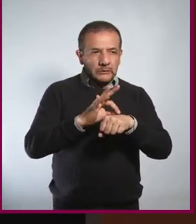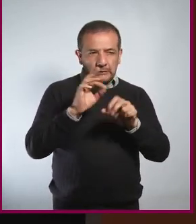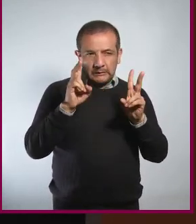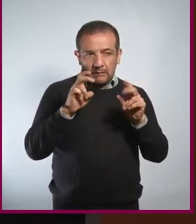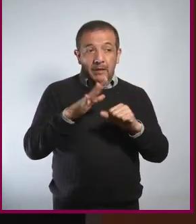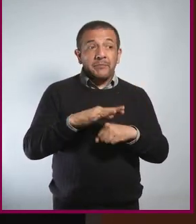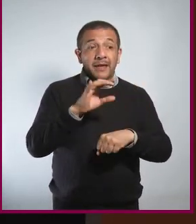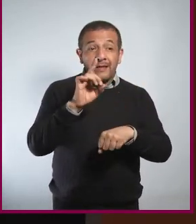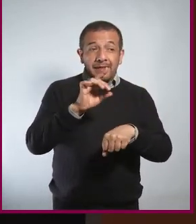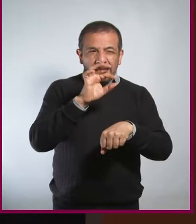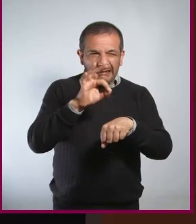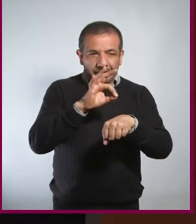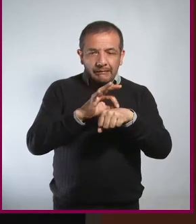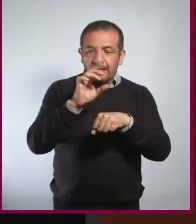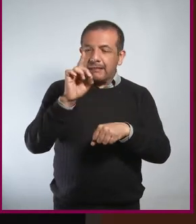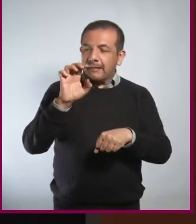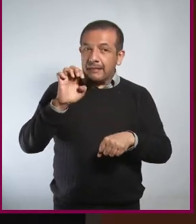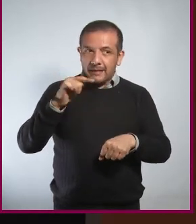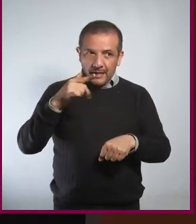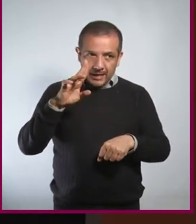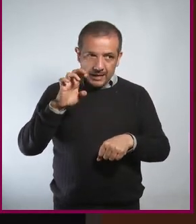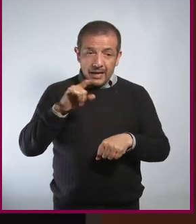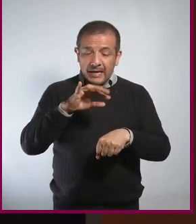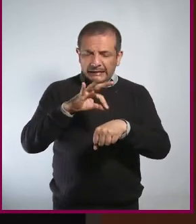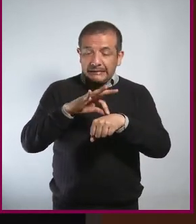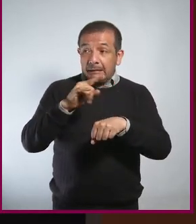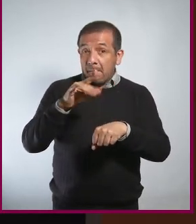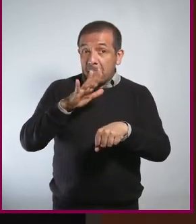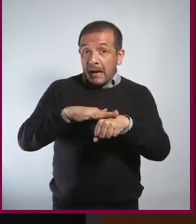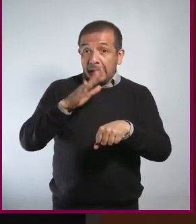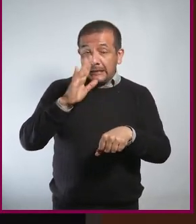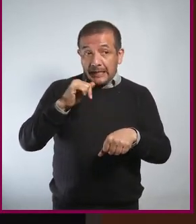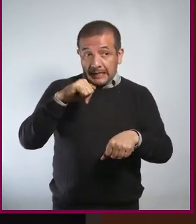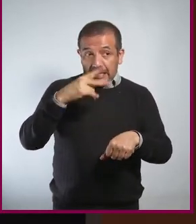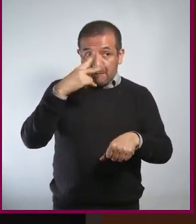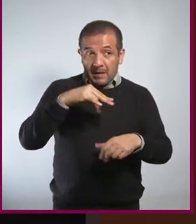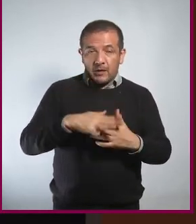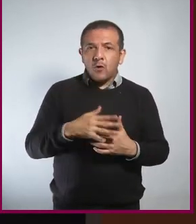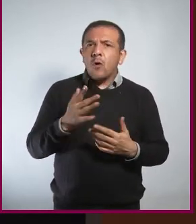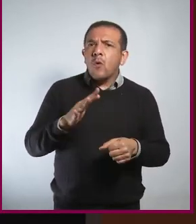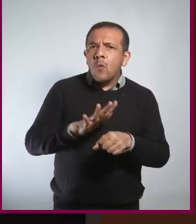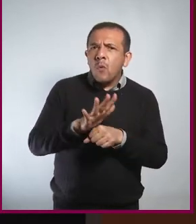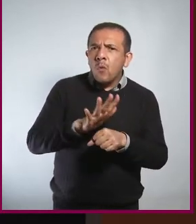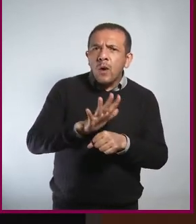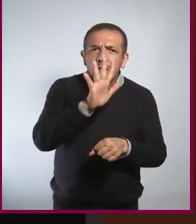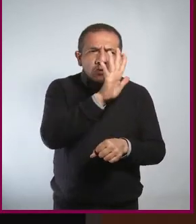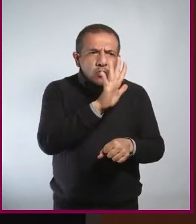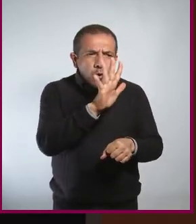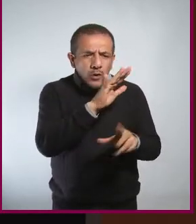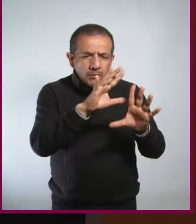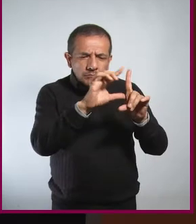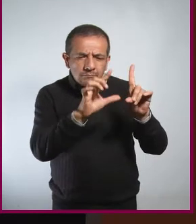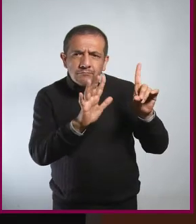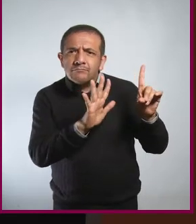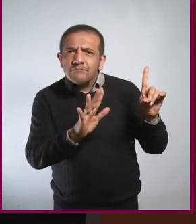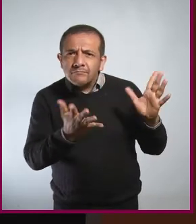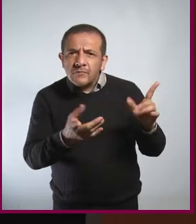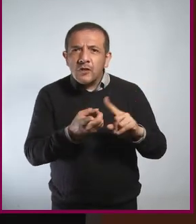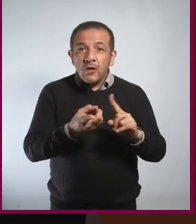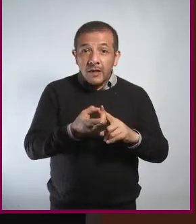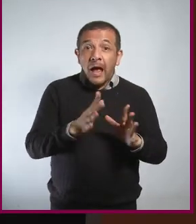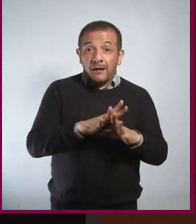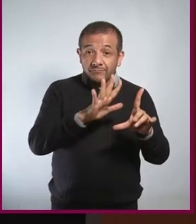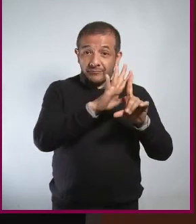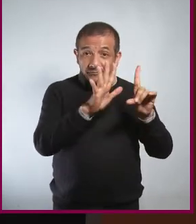de estas dengue por mucho es lo que más ocurre en México. ¿En qué zonas de la República? Esencialmente